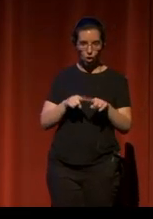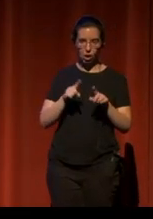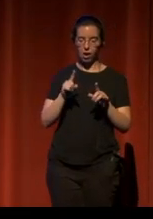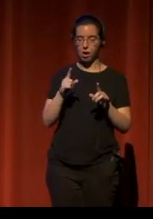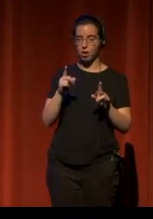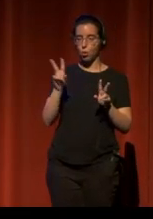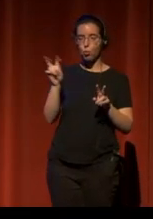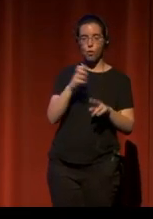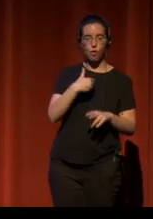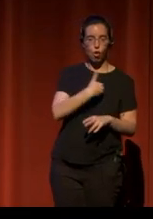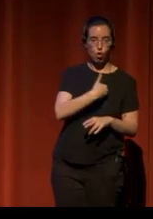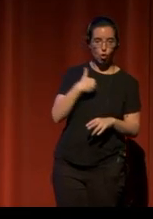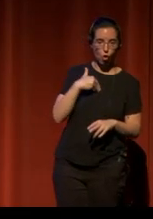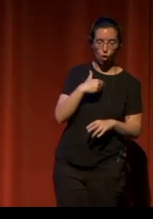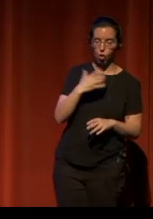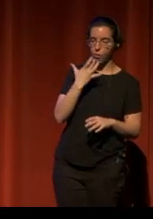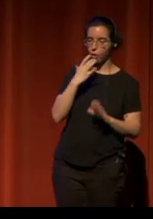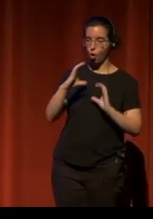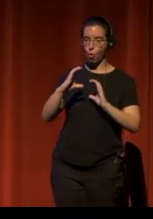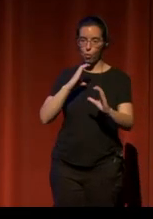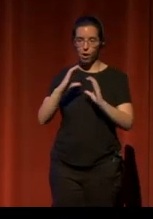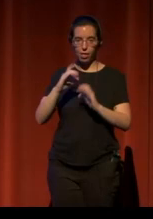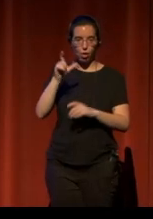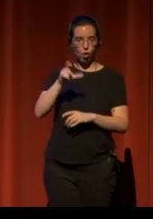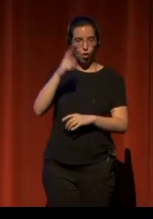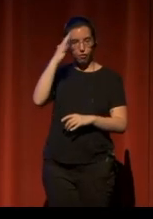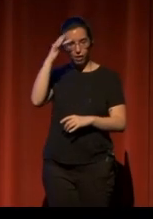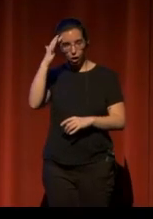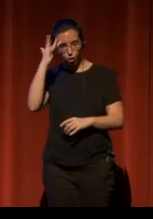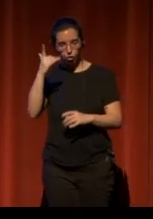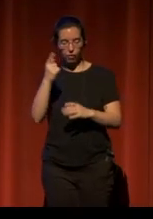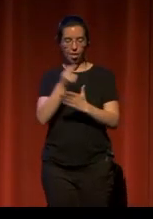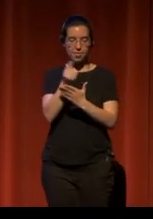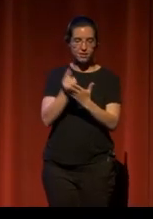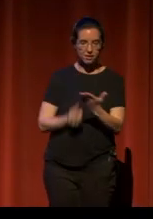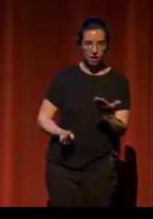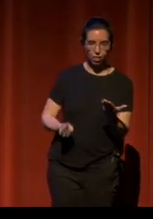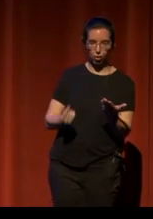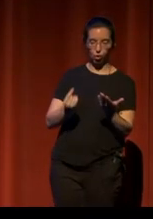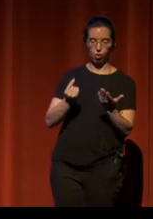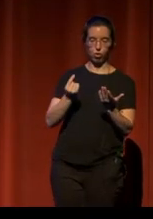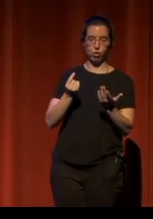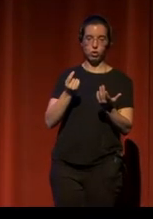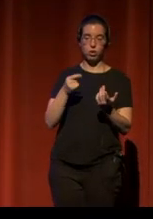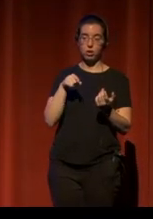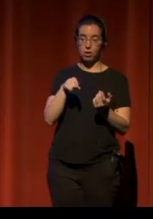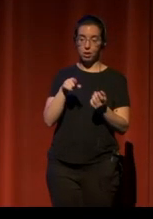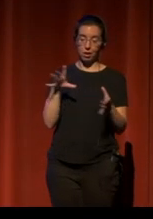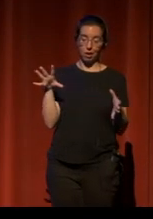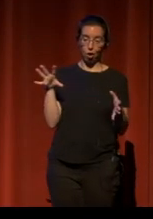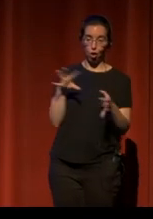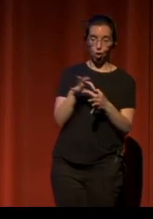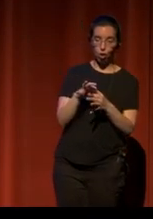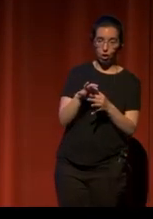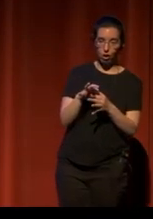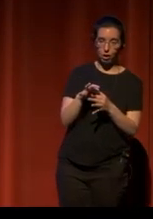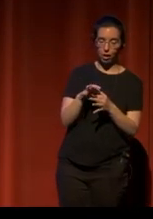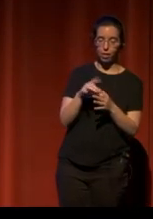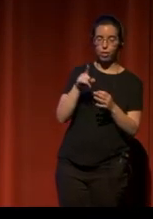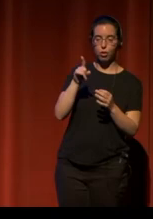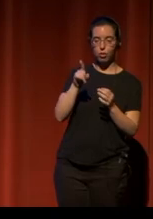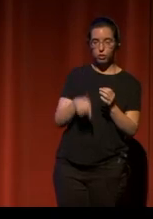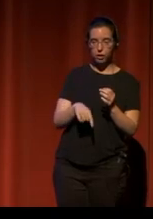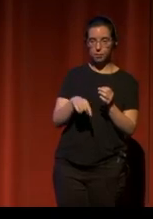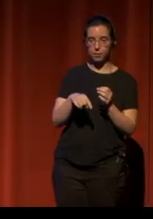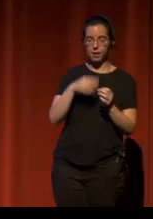roles como el compador la filósofa el activador el diseñador el conector o el digital que está a su vez conectado con un nuevo menú de